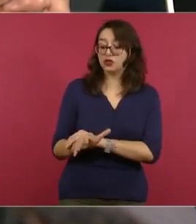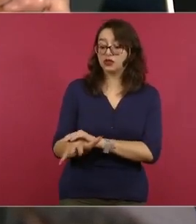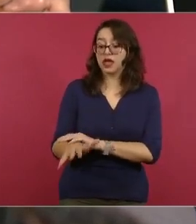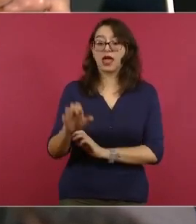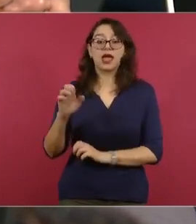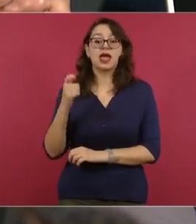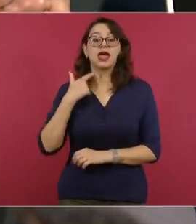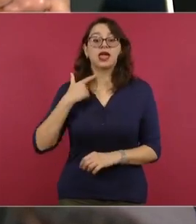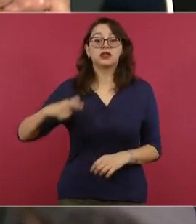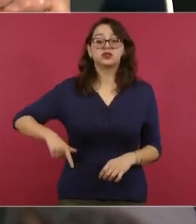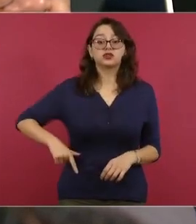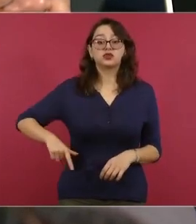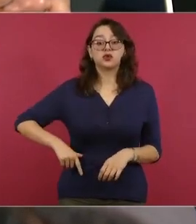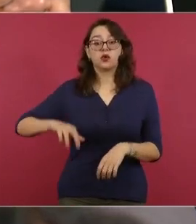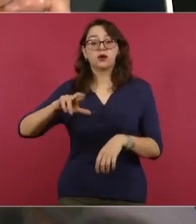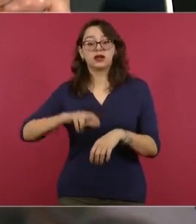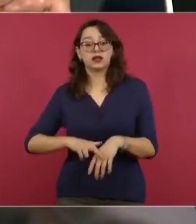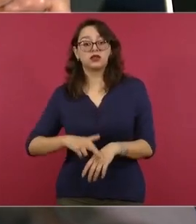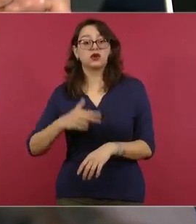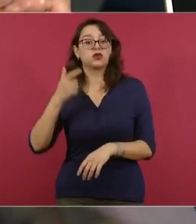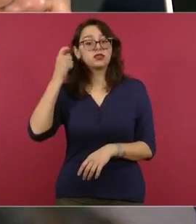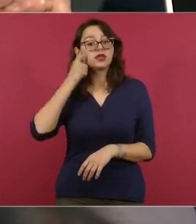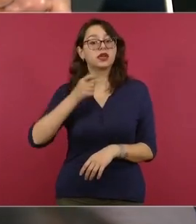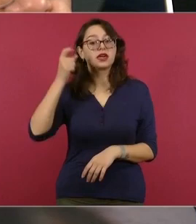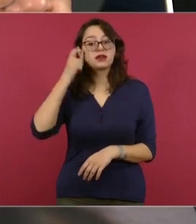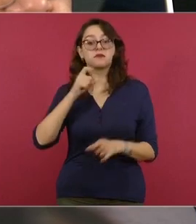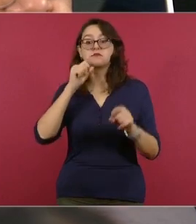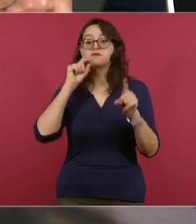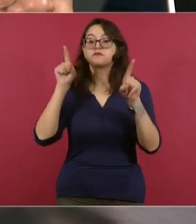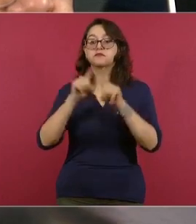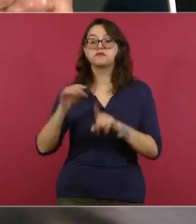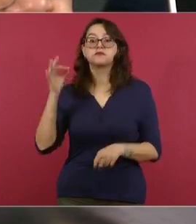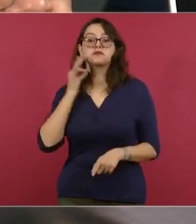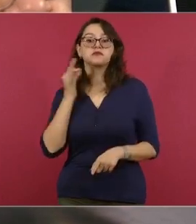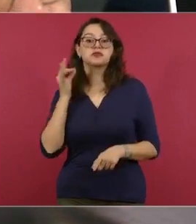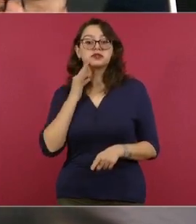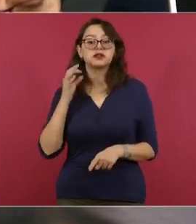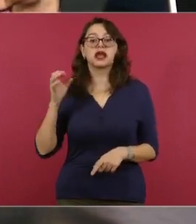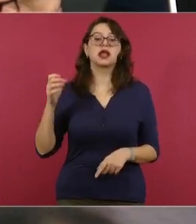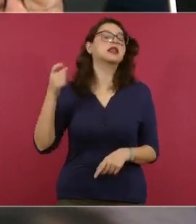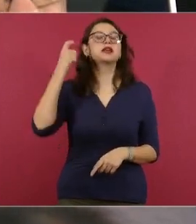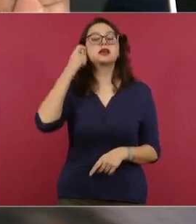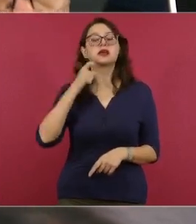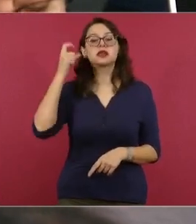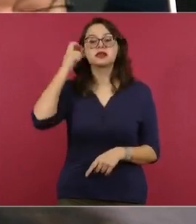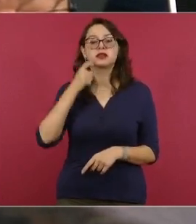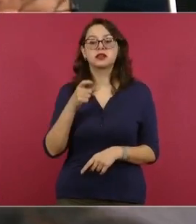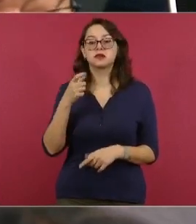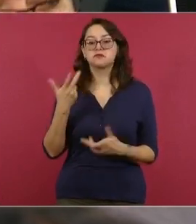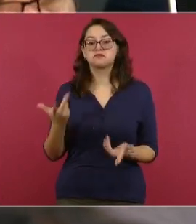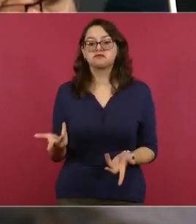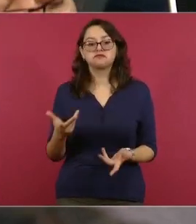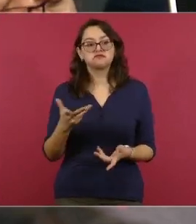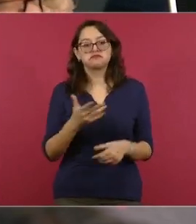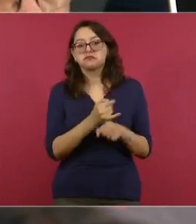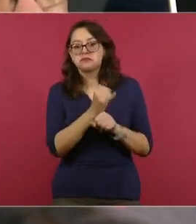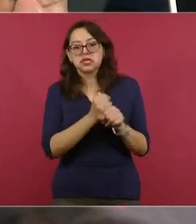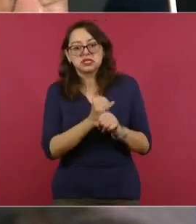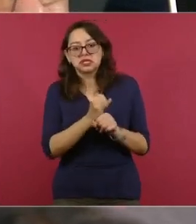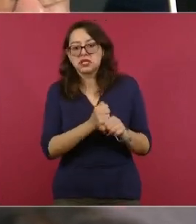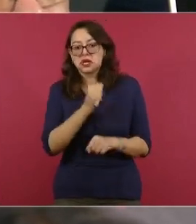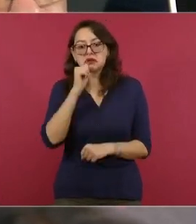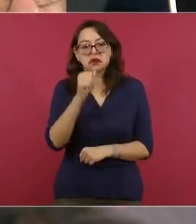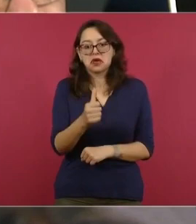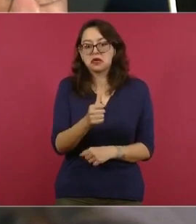al exgobernador del Estado de Guerrero, Ángel Aguirre, fueron exculpados de las investigaciones, tanto de la entonces PGR y de la